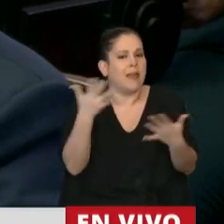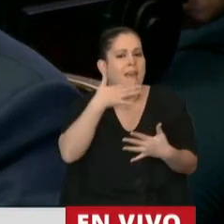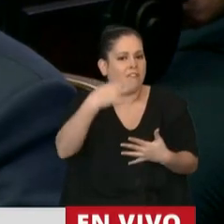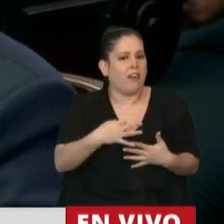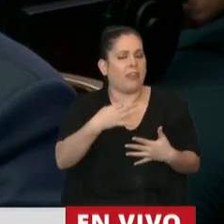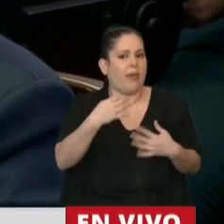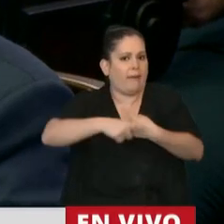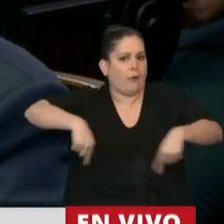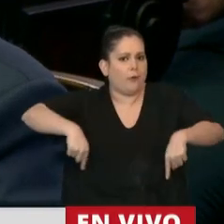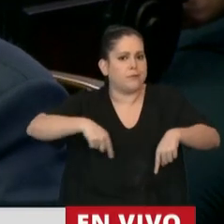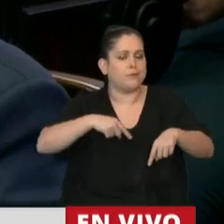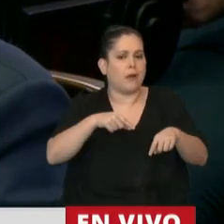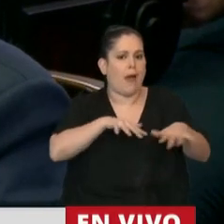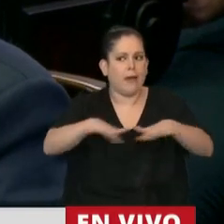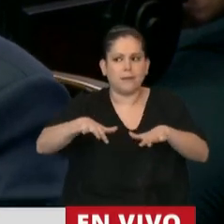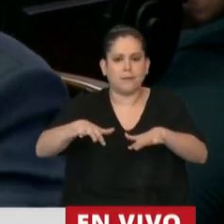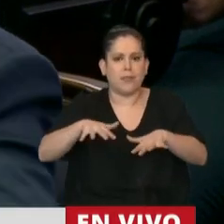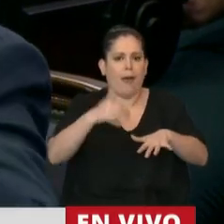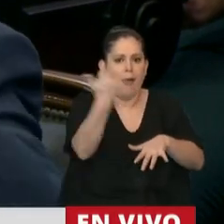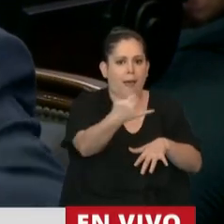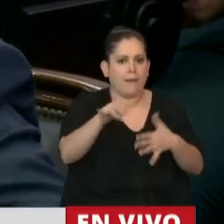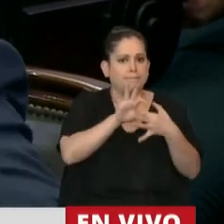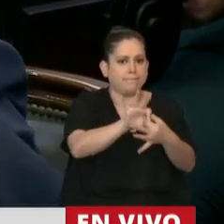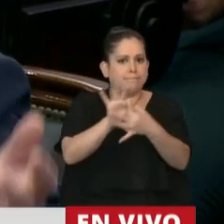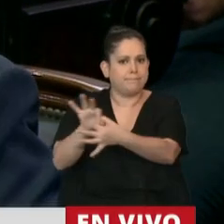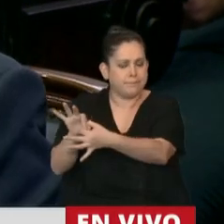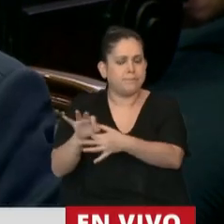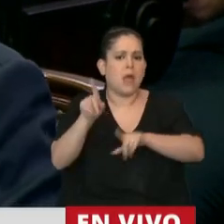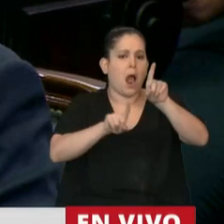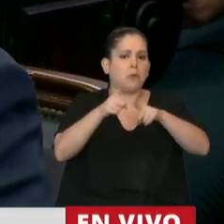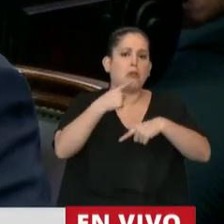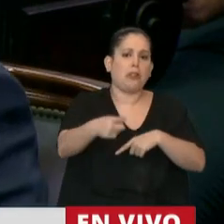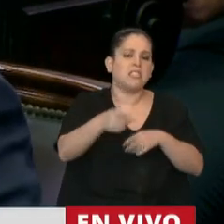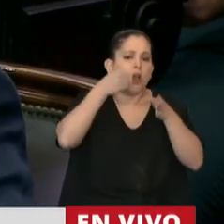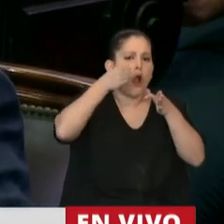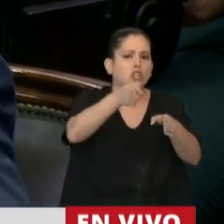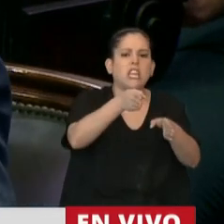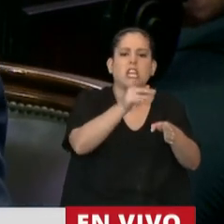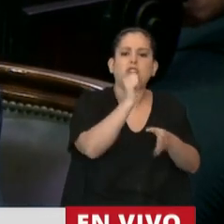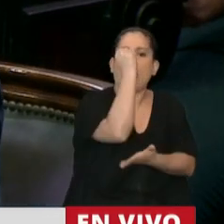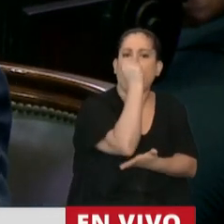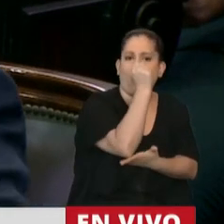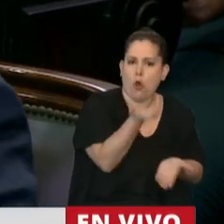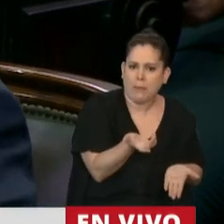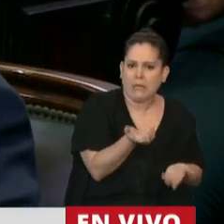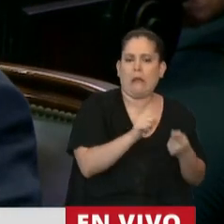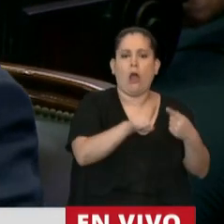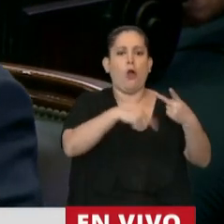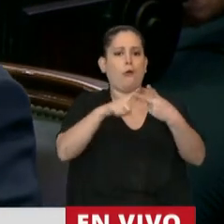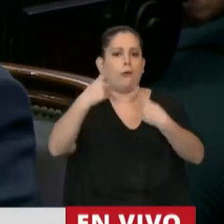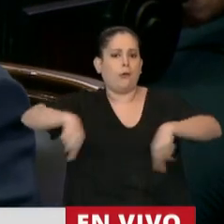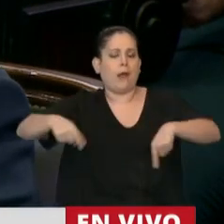apoderándose de cada una de las actividades. Algunos le llaman la concentración económica, otros le llaman la concentración de la